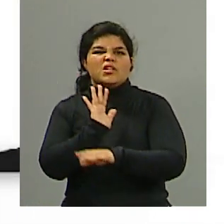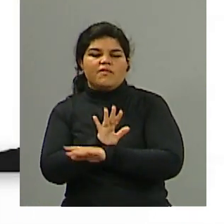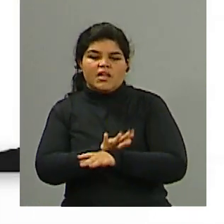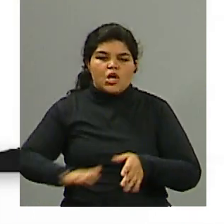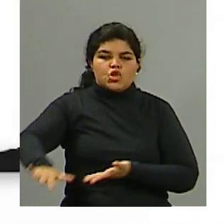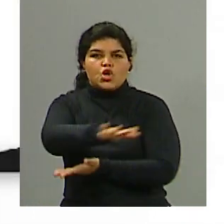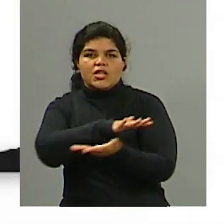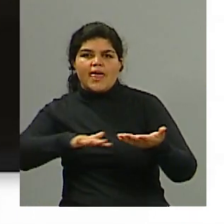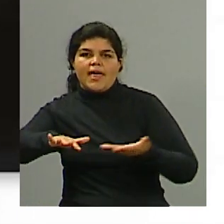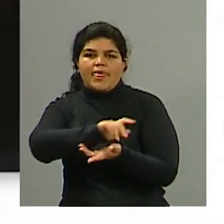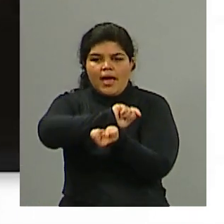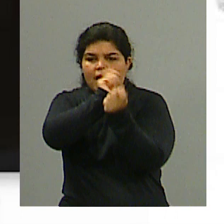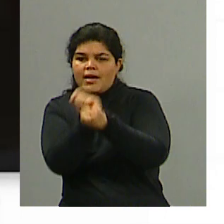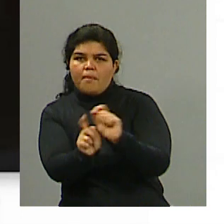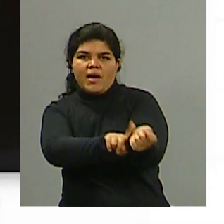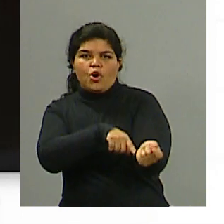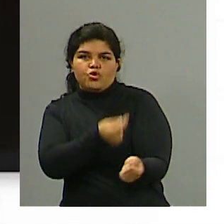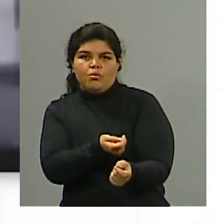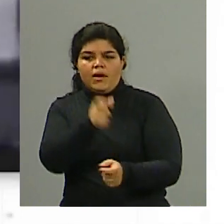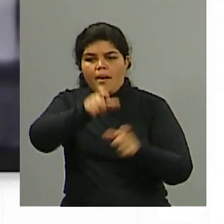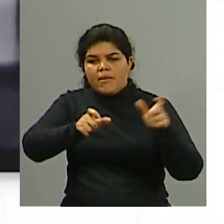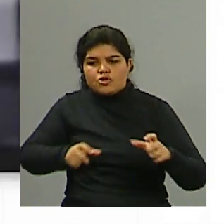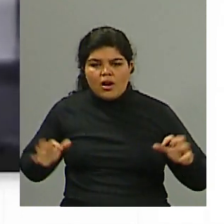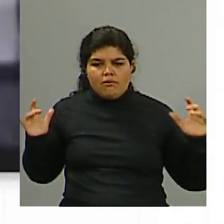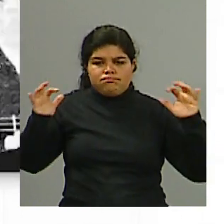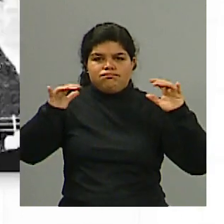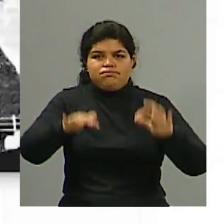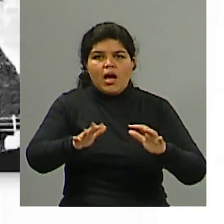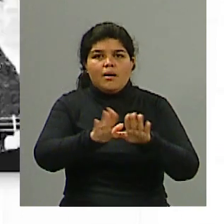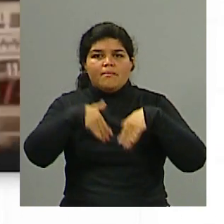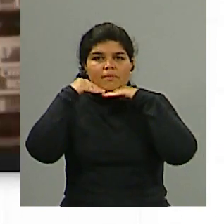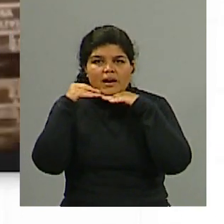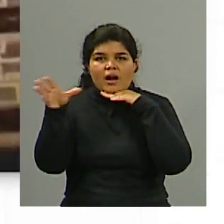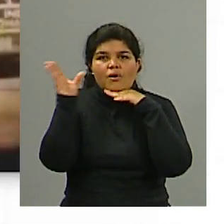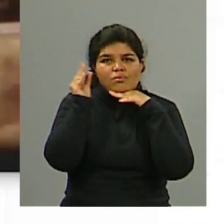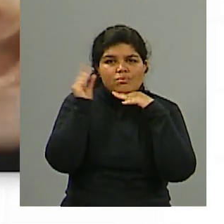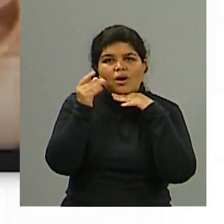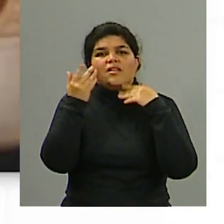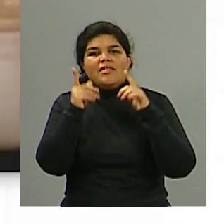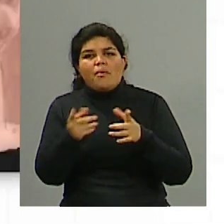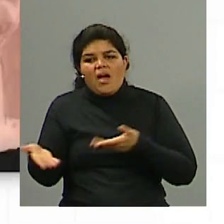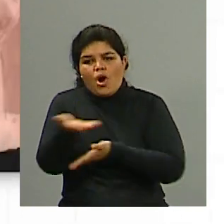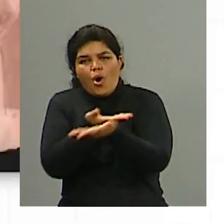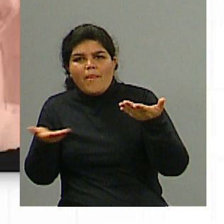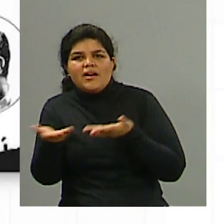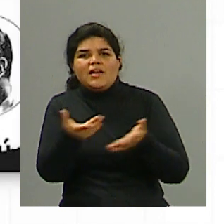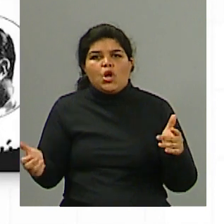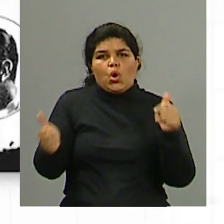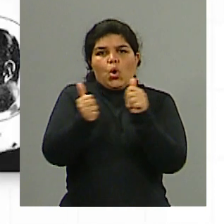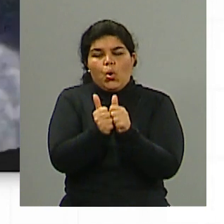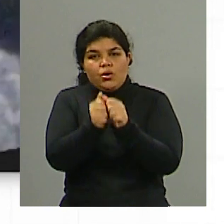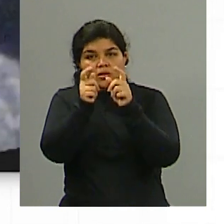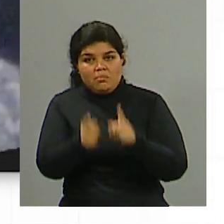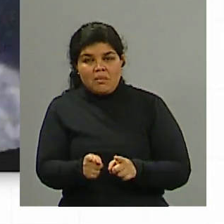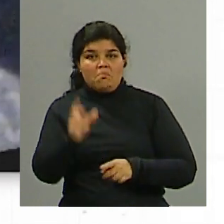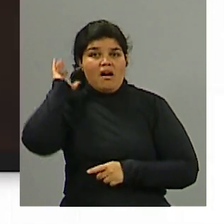para escuchar su programación, emocionarse, informarse, acompañarse, y tuvo como sucesos muy importantes la